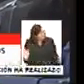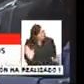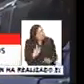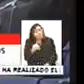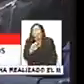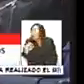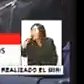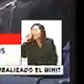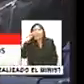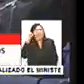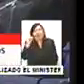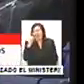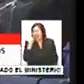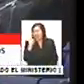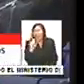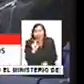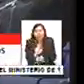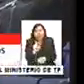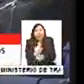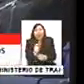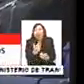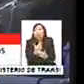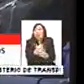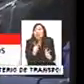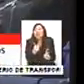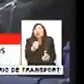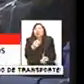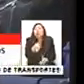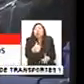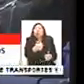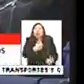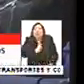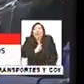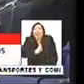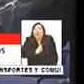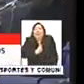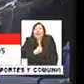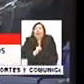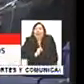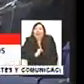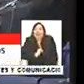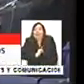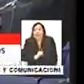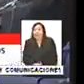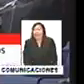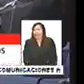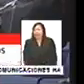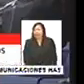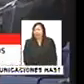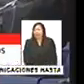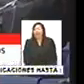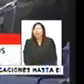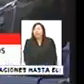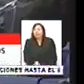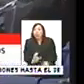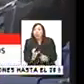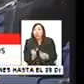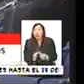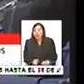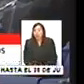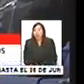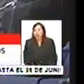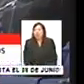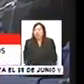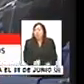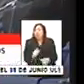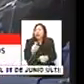derecho a los chicos hay que darles la libertad de decidir y para eso sabe usted cuál es el ingrediente ser culto ser culto